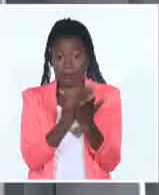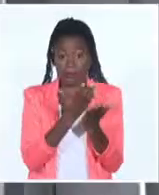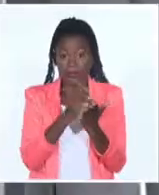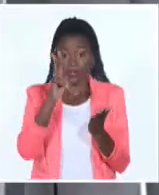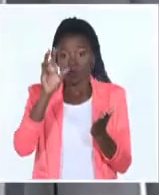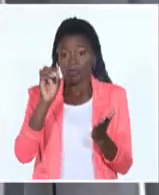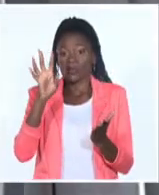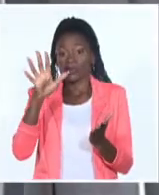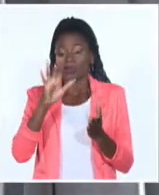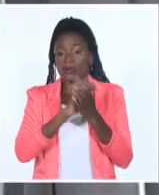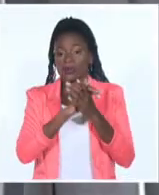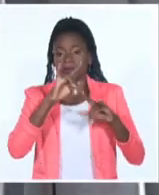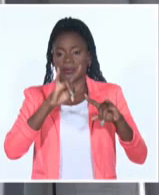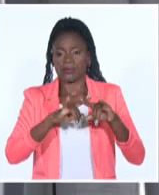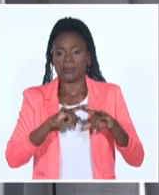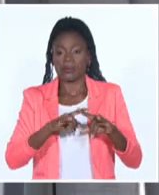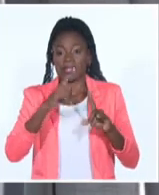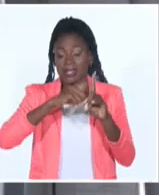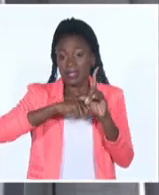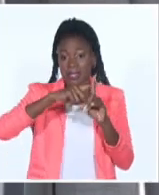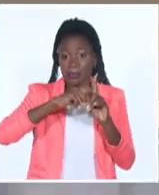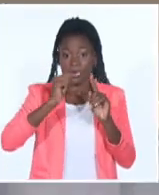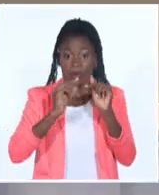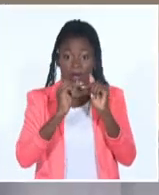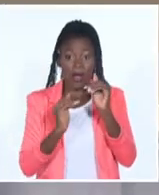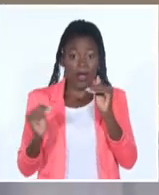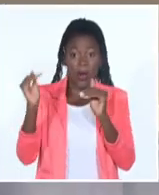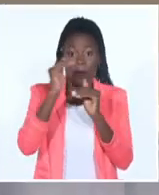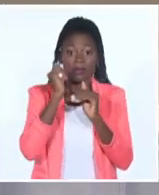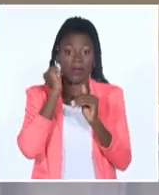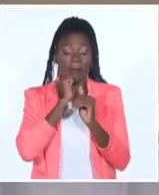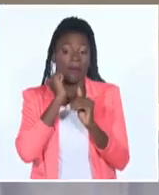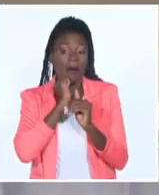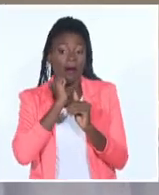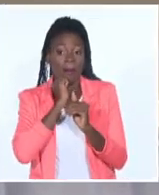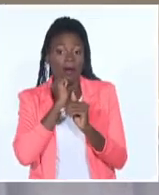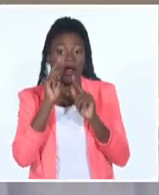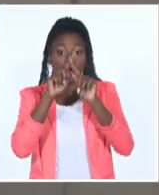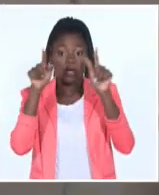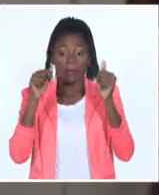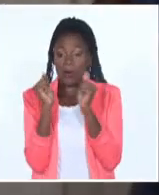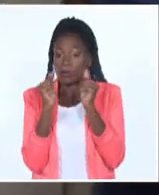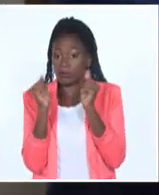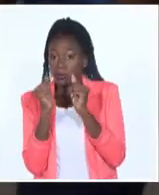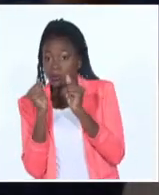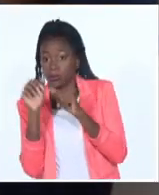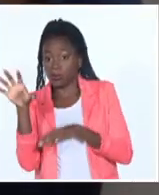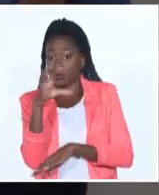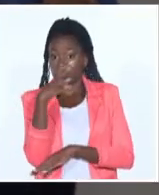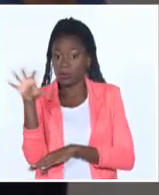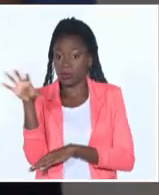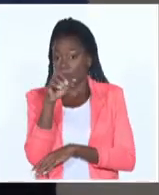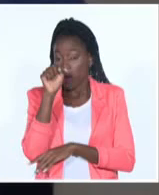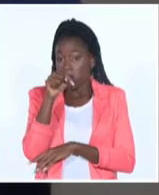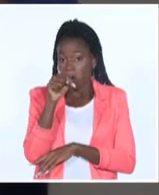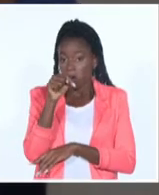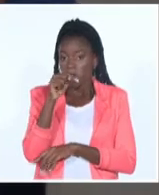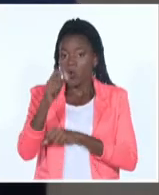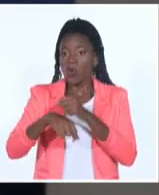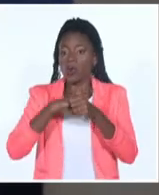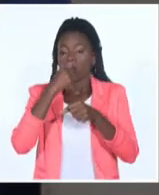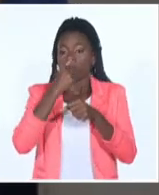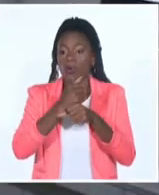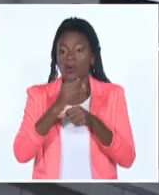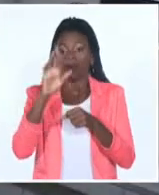megawatts de afectación. Cuando las temperaturas se incrementan, hay un uso más intensivo de los equipos de refrigeración y clima, y hacer un uso racional de estos equipos, evidentemente, trae